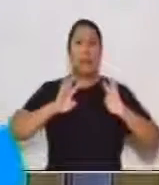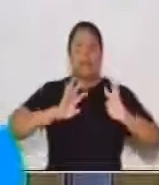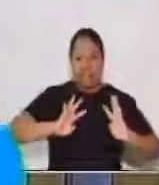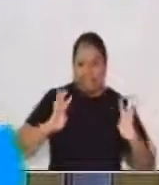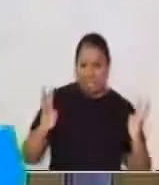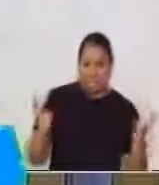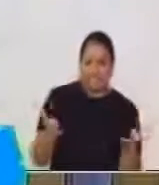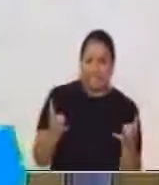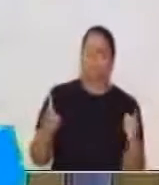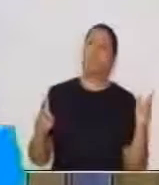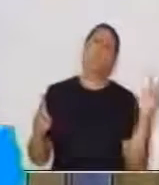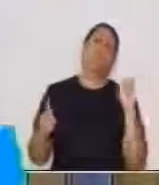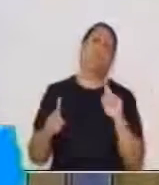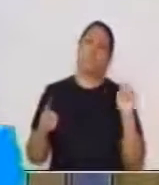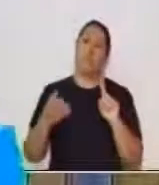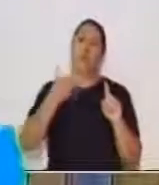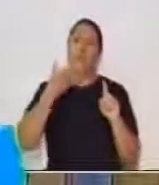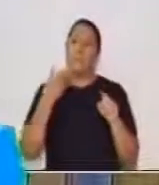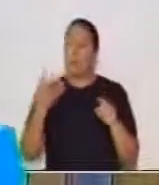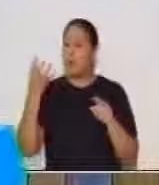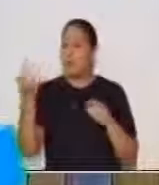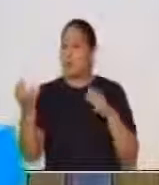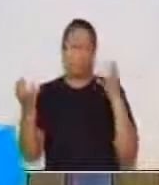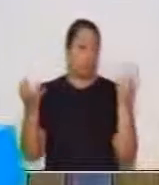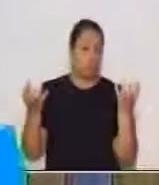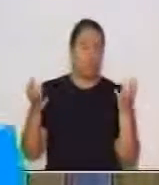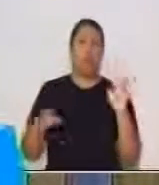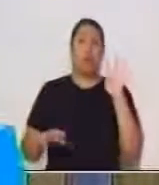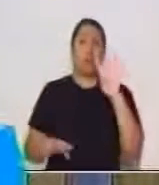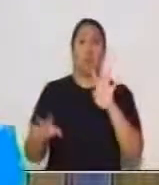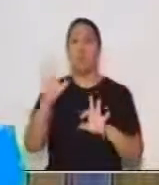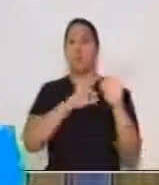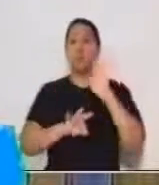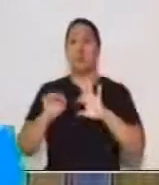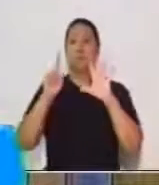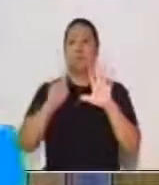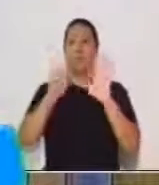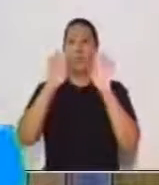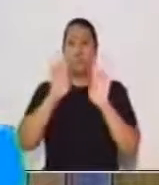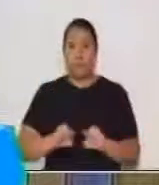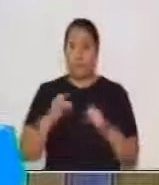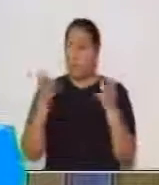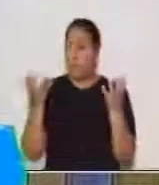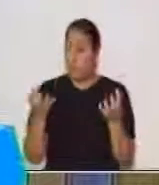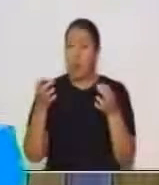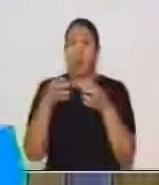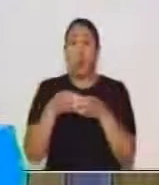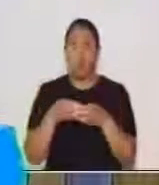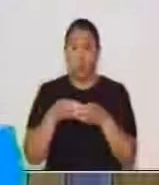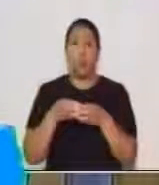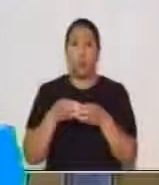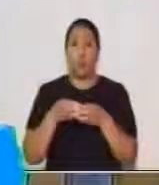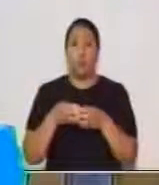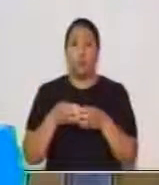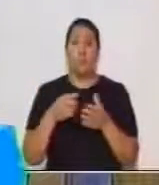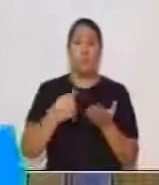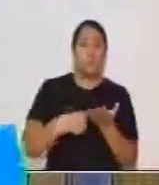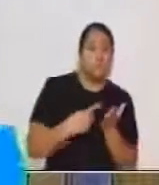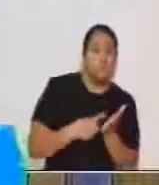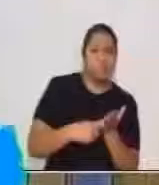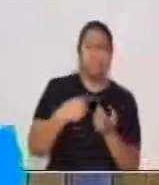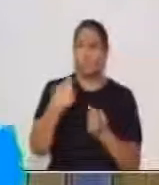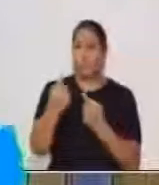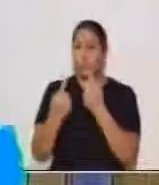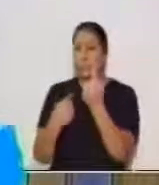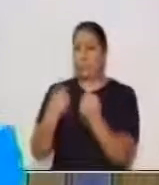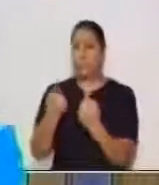de 4 a 6 personas, que son los que van a debatir en ese momento o aportar sus ideas. Debe de existir